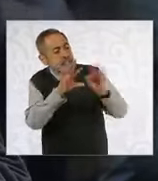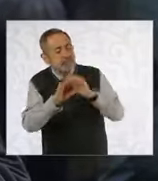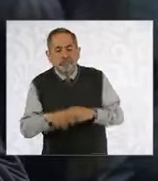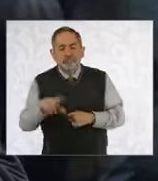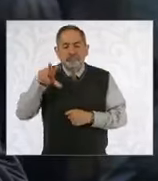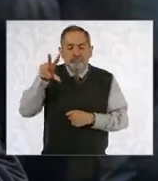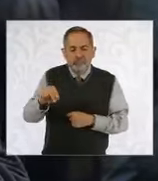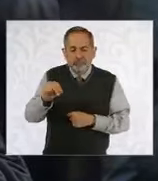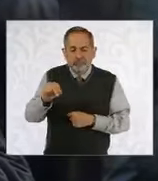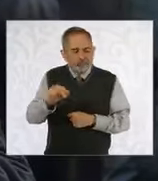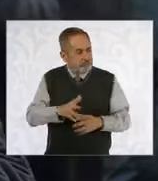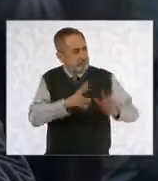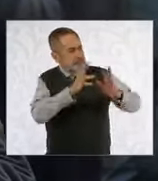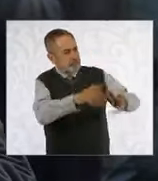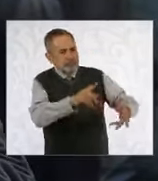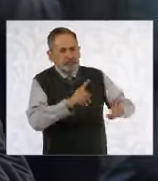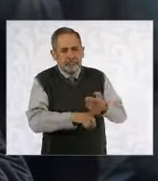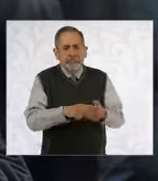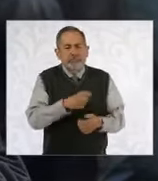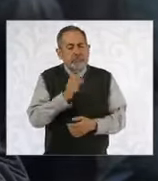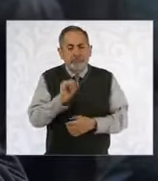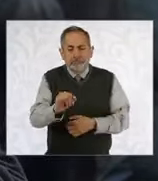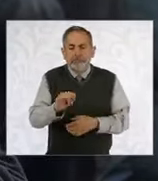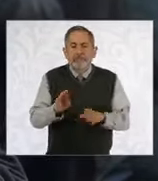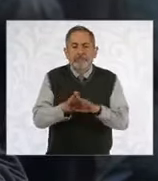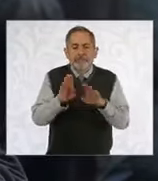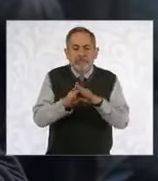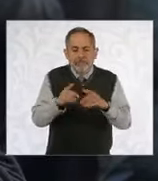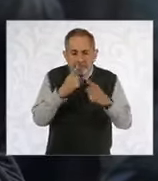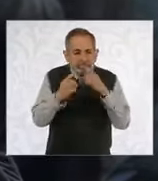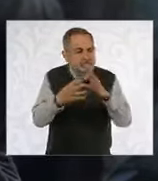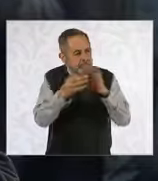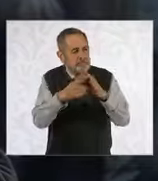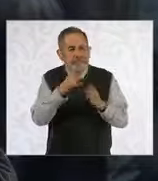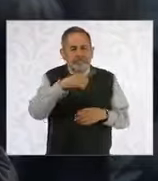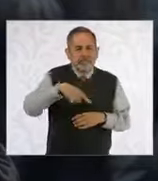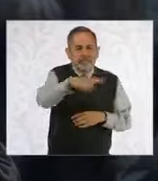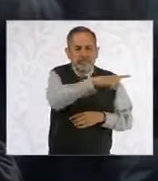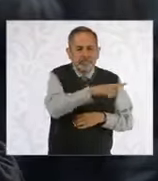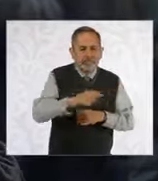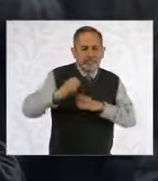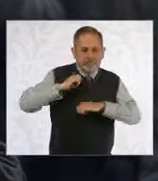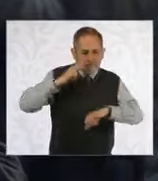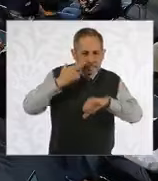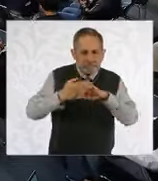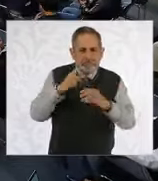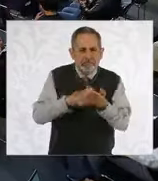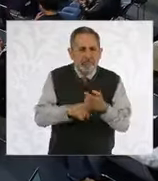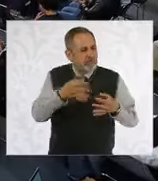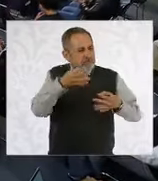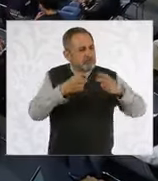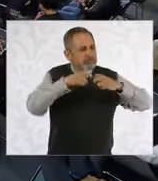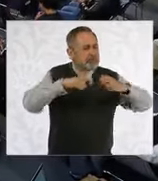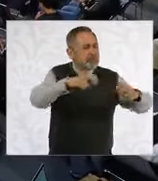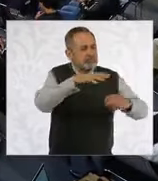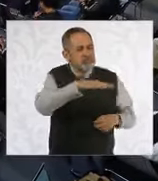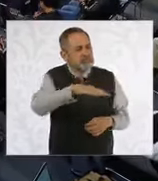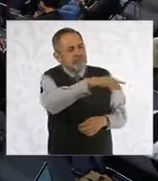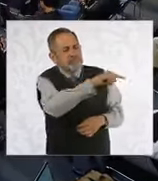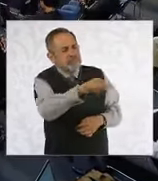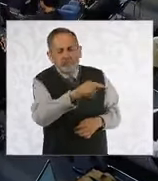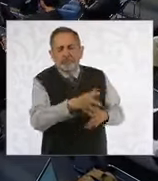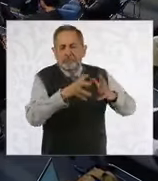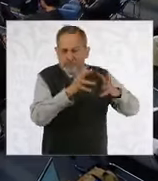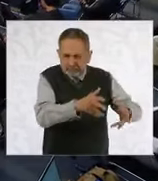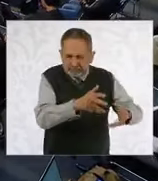y magistradas, se mantendrá en la elección de ministros y del Tribunal de Disciplina,